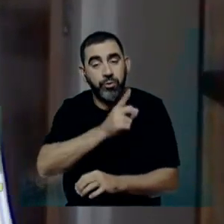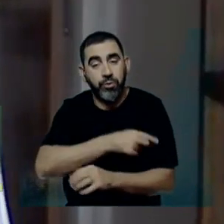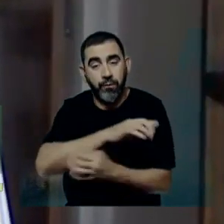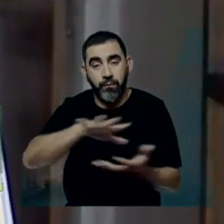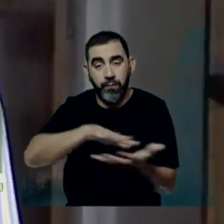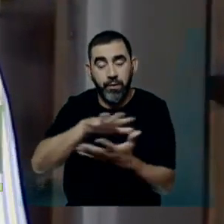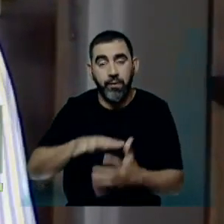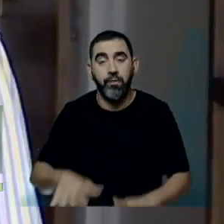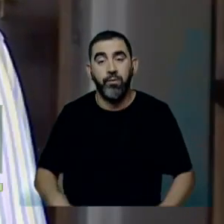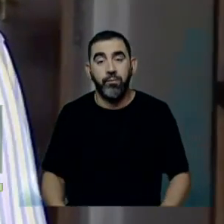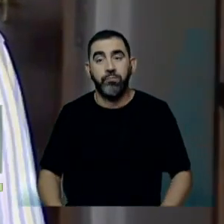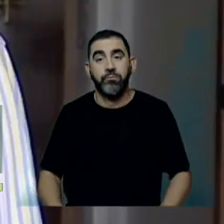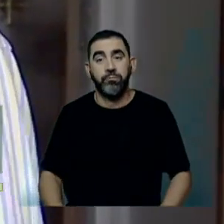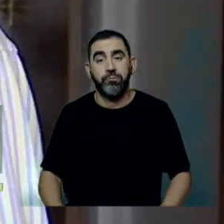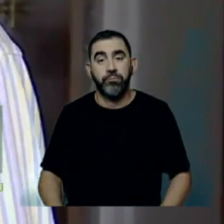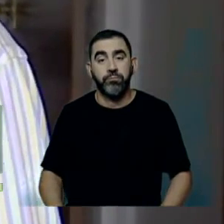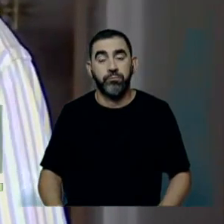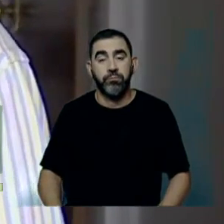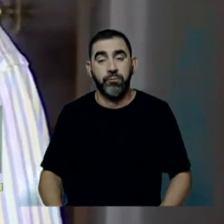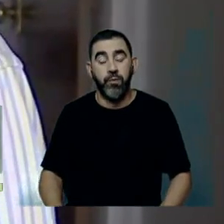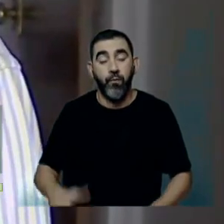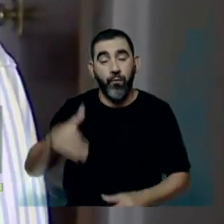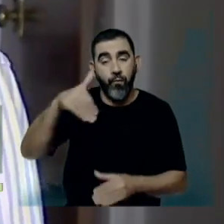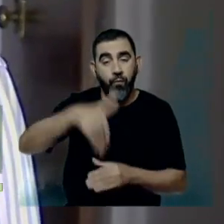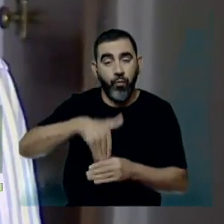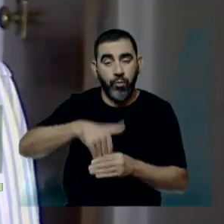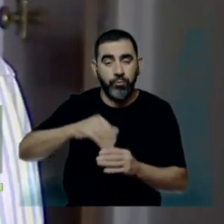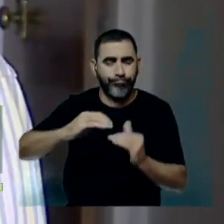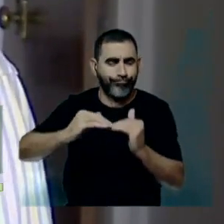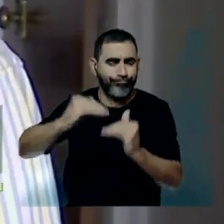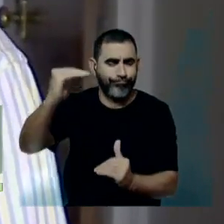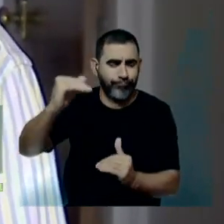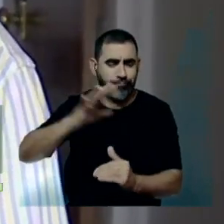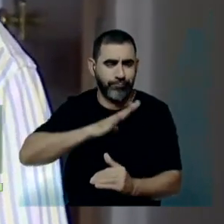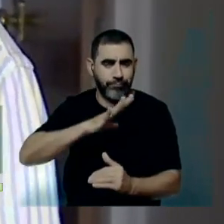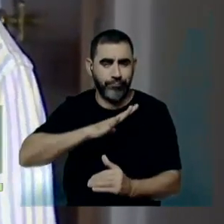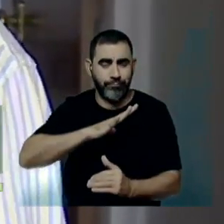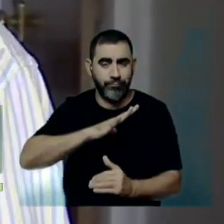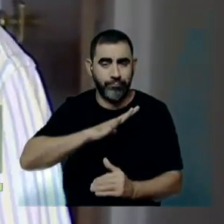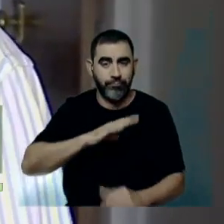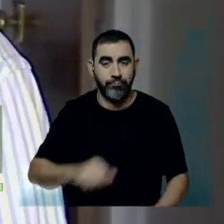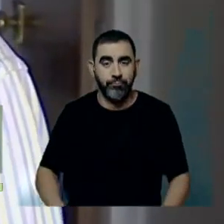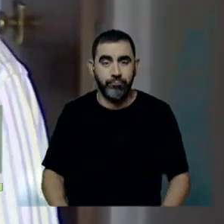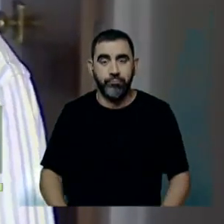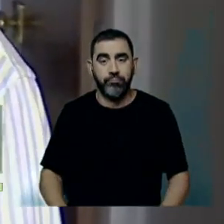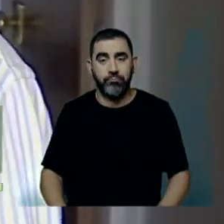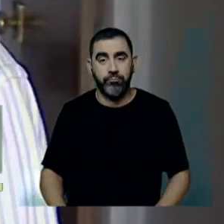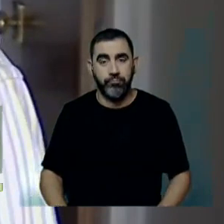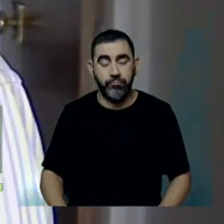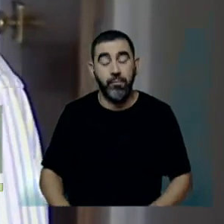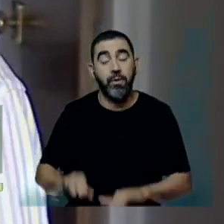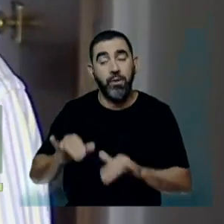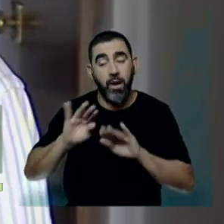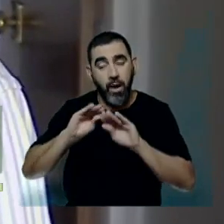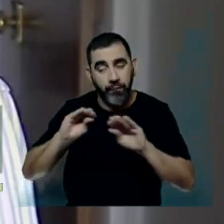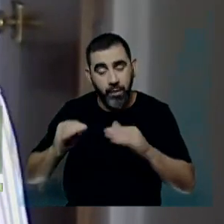espacio convocatorio. En una elección que está notoriamente polarizada, nosotros veníamos advirtiendo de eso